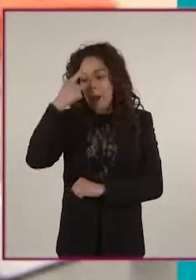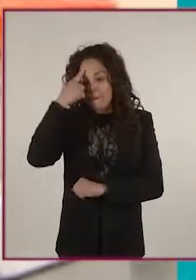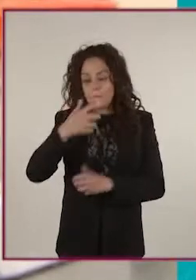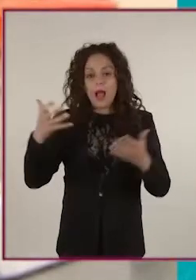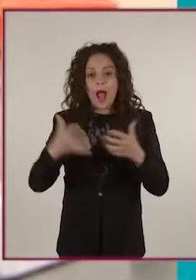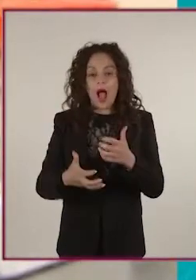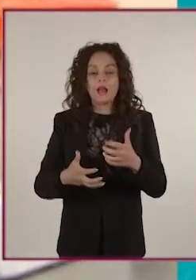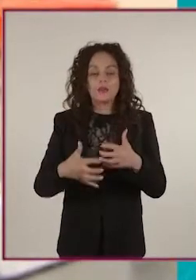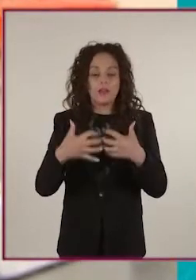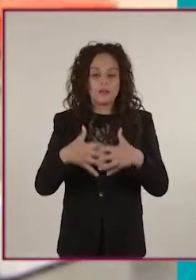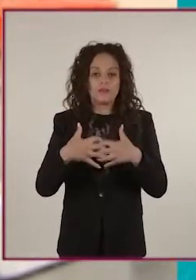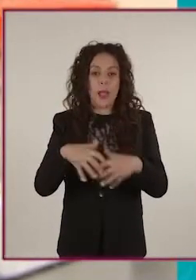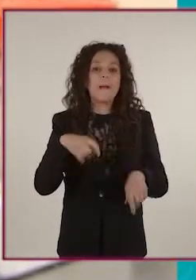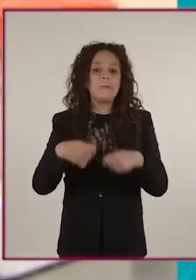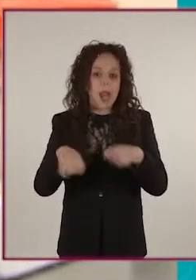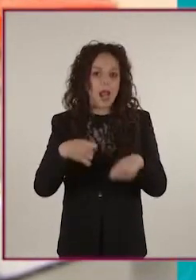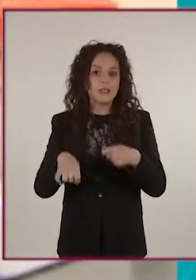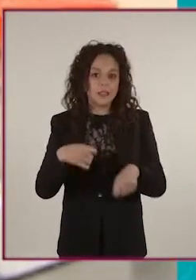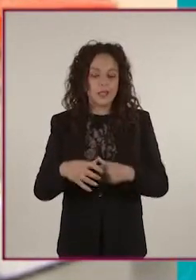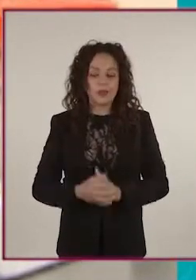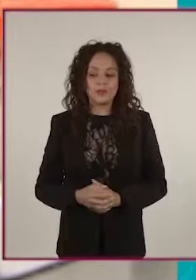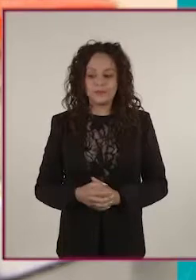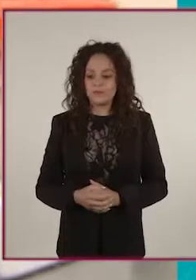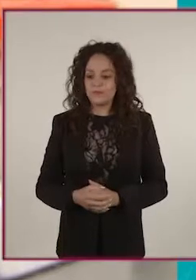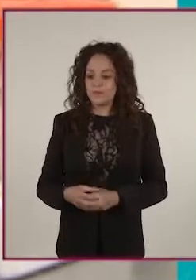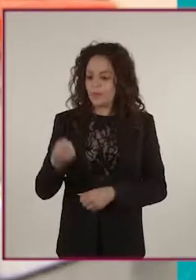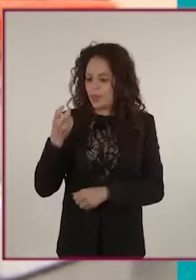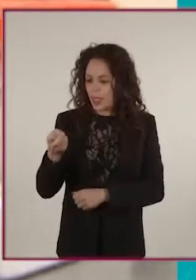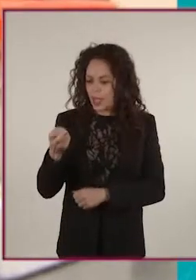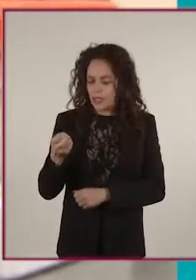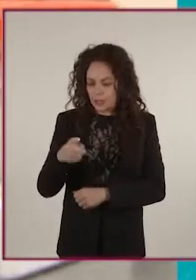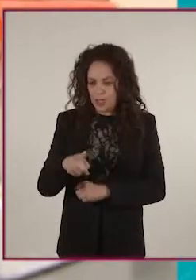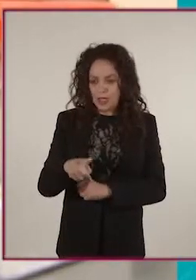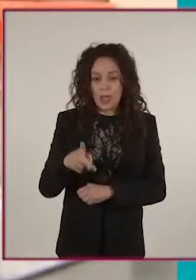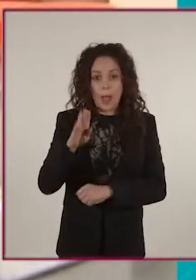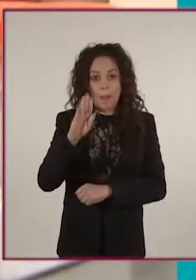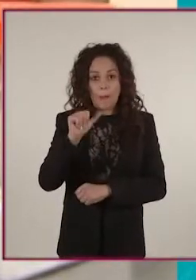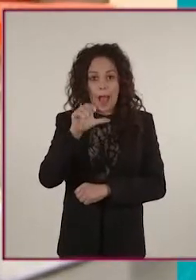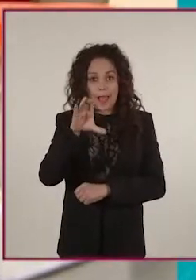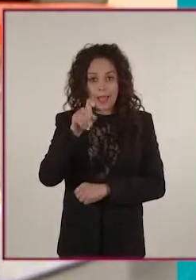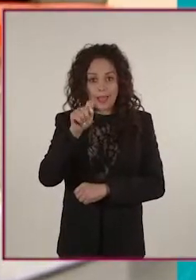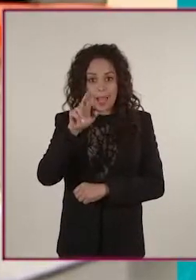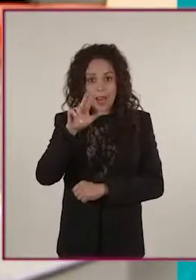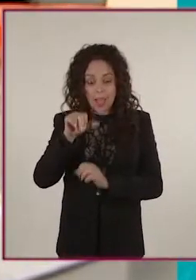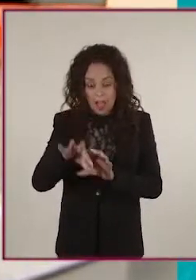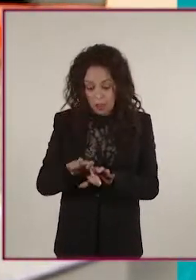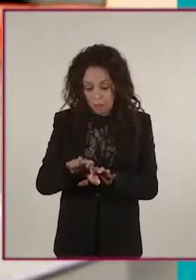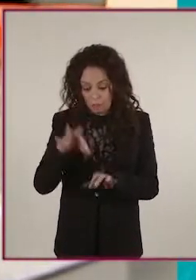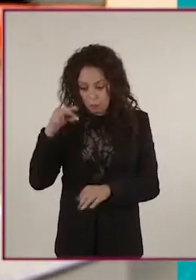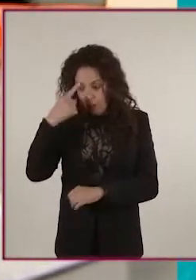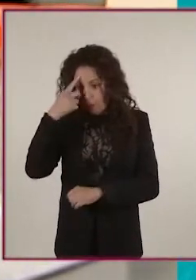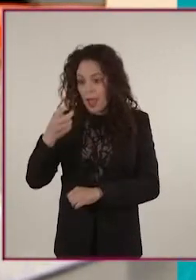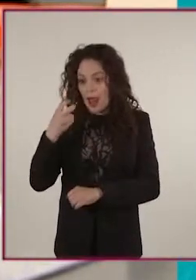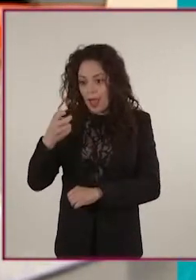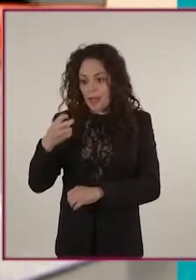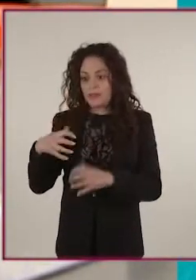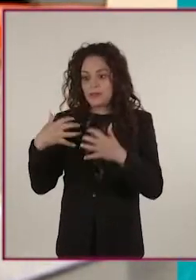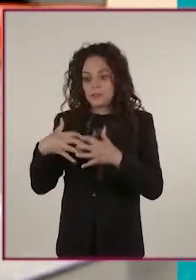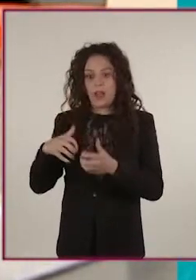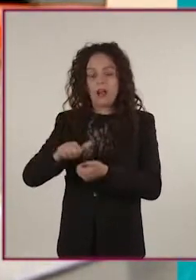biodegradable. Y estos poliéster, por ejemplo, después lo extraen de la bacteria para poder producir el plástico. Sí,